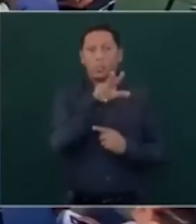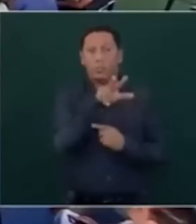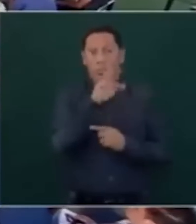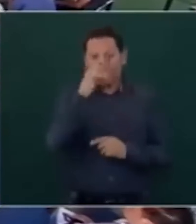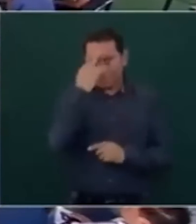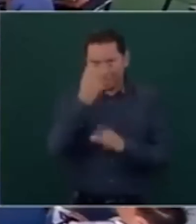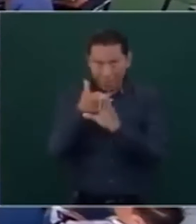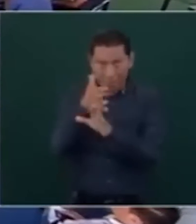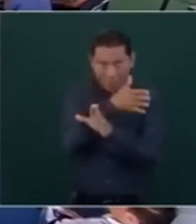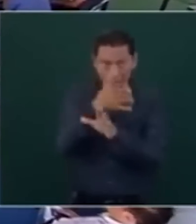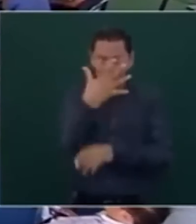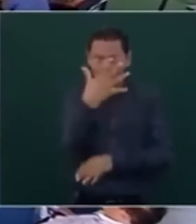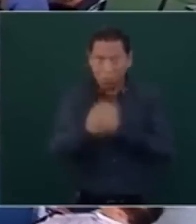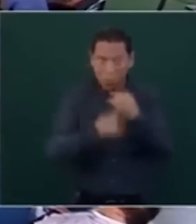hace 5 años.